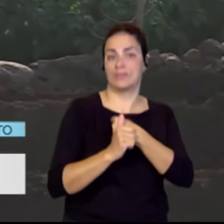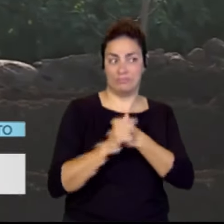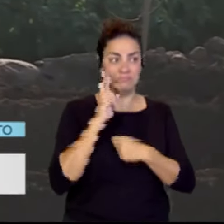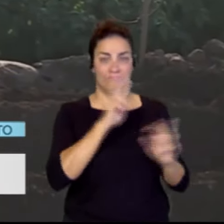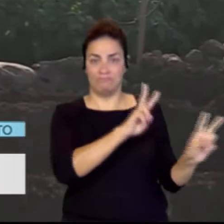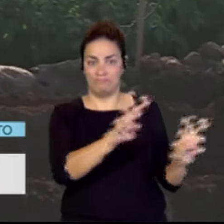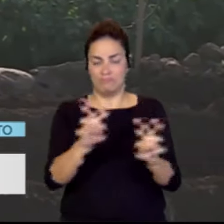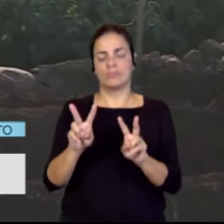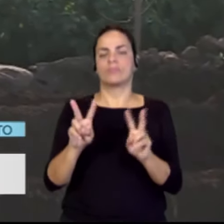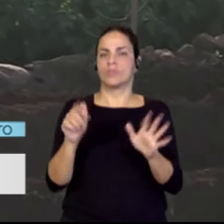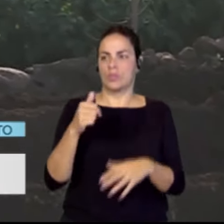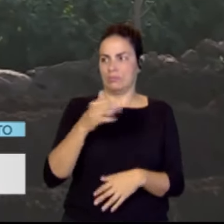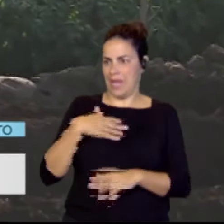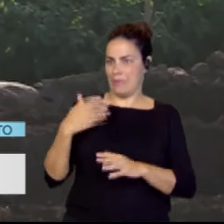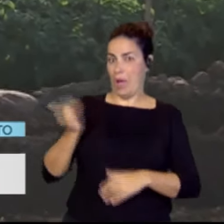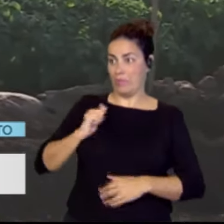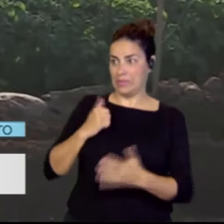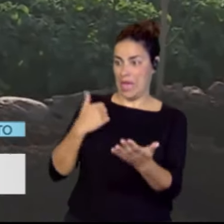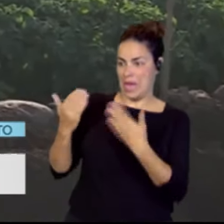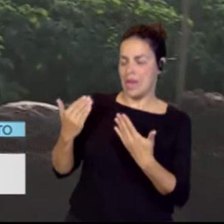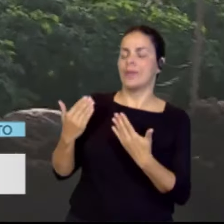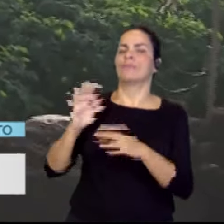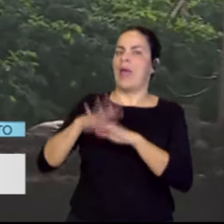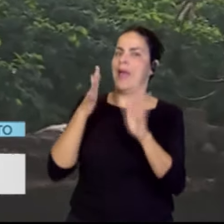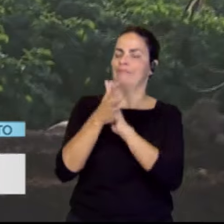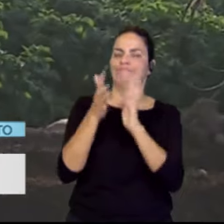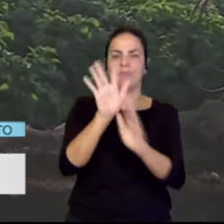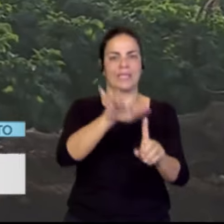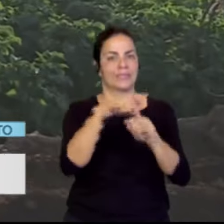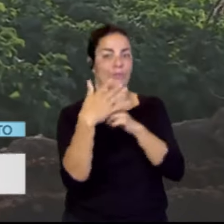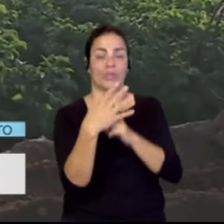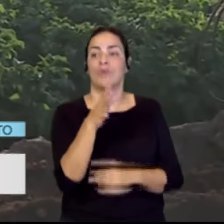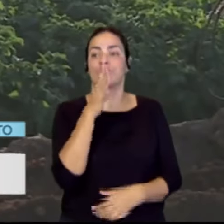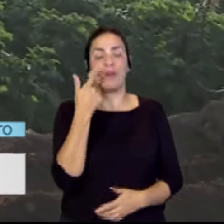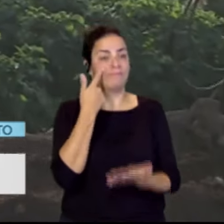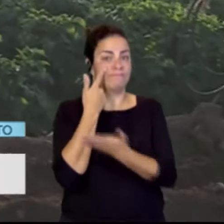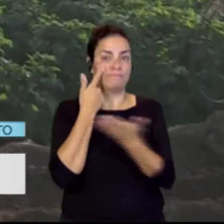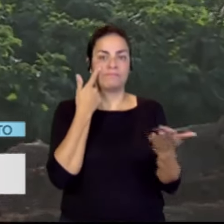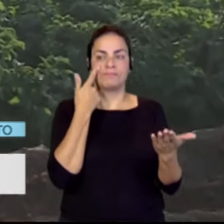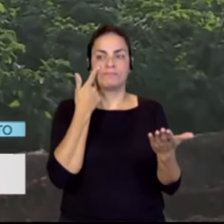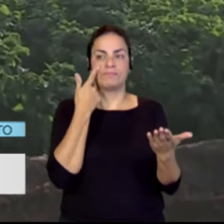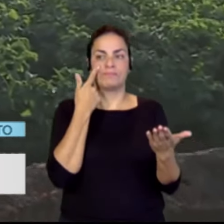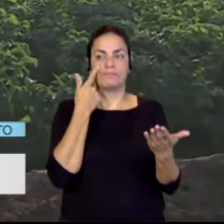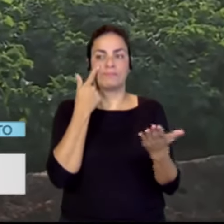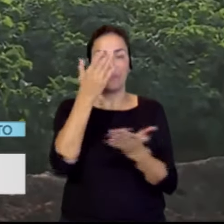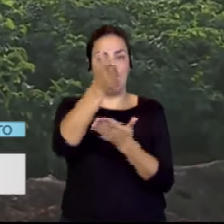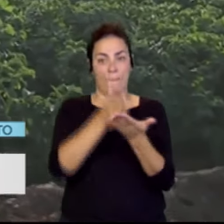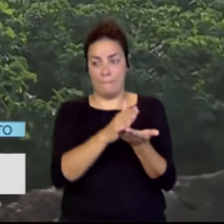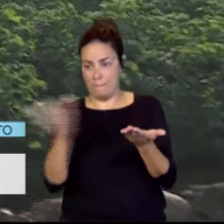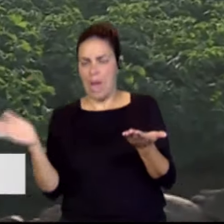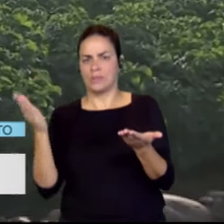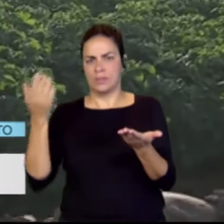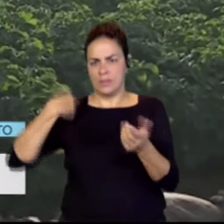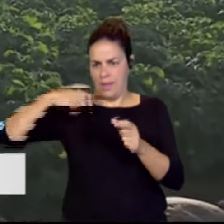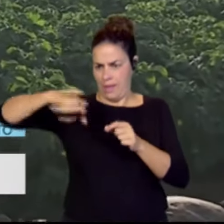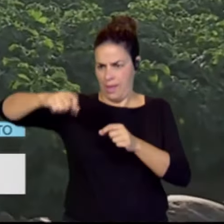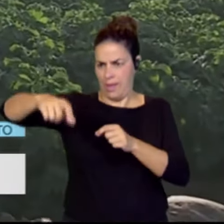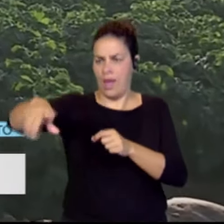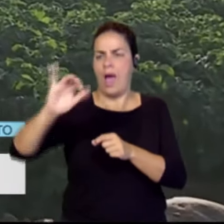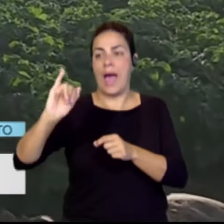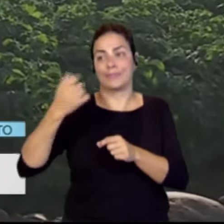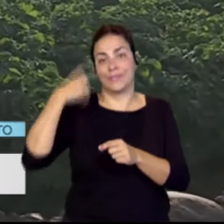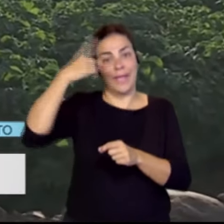directo sin hablar pues de la situación porque hemos visto estamos viendo Pues esta parte que está en cultivo sabemos que ha